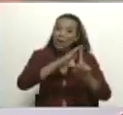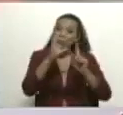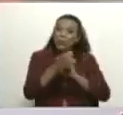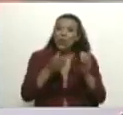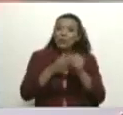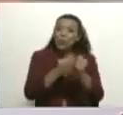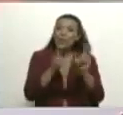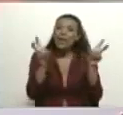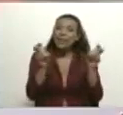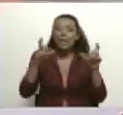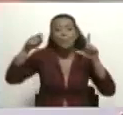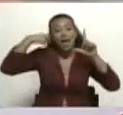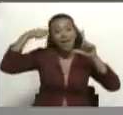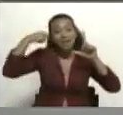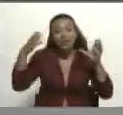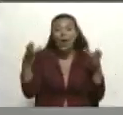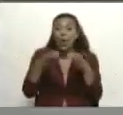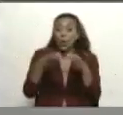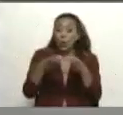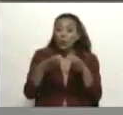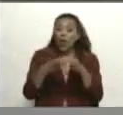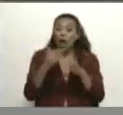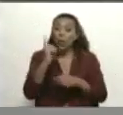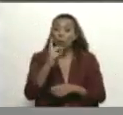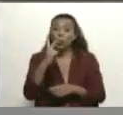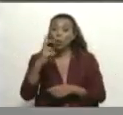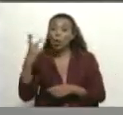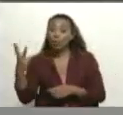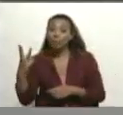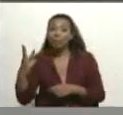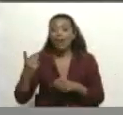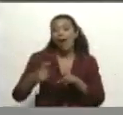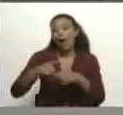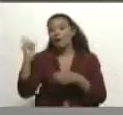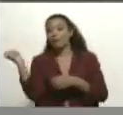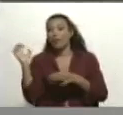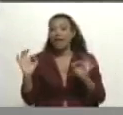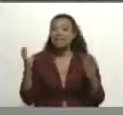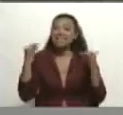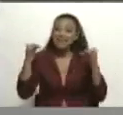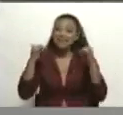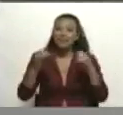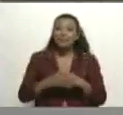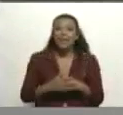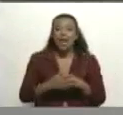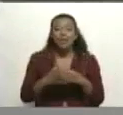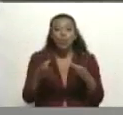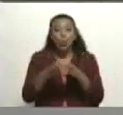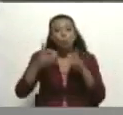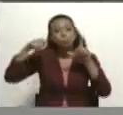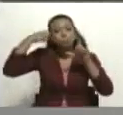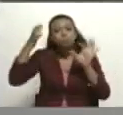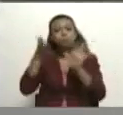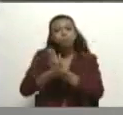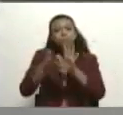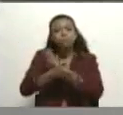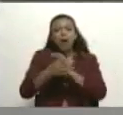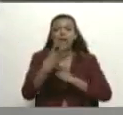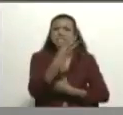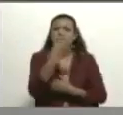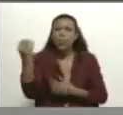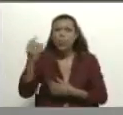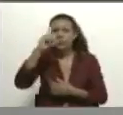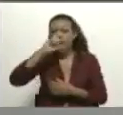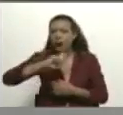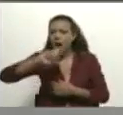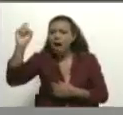Y en materia de cine, la agrupación 1, 2, 3 y afuera celebró con un documental los 50 años